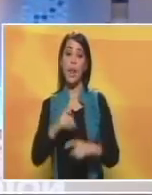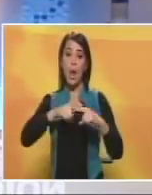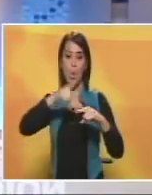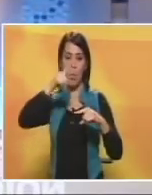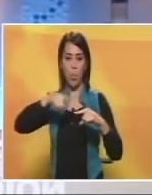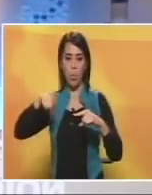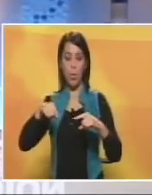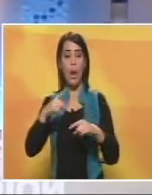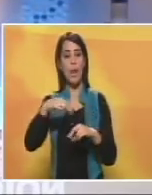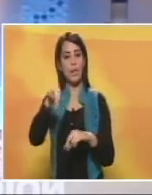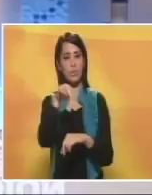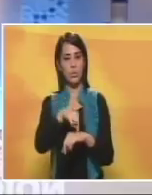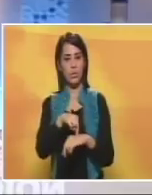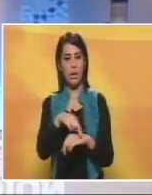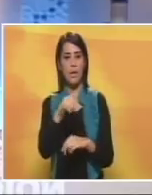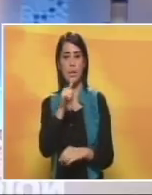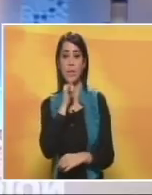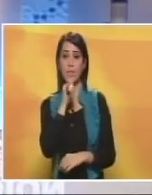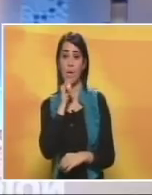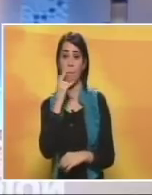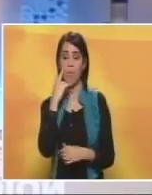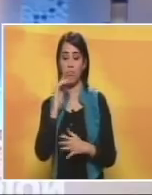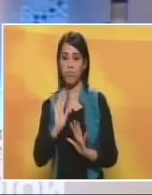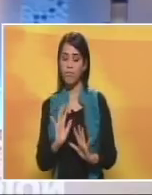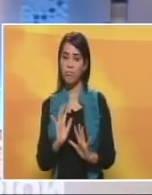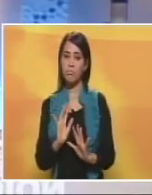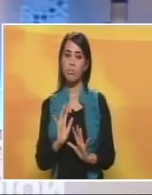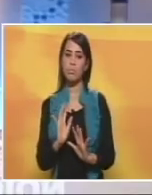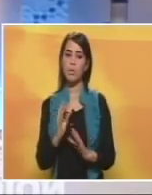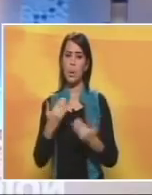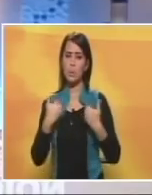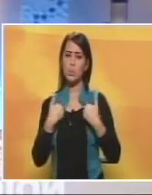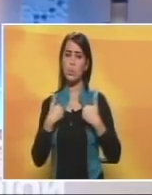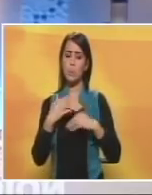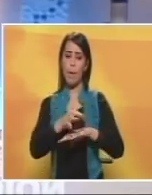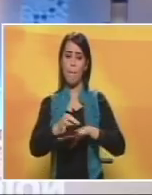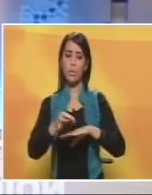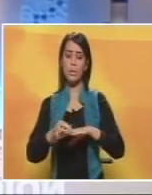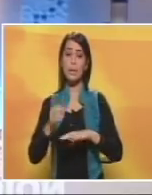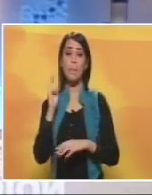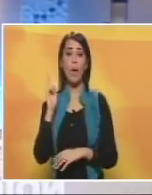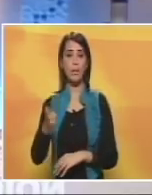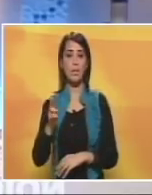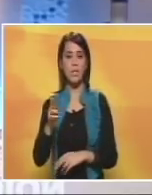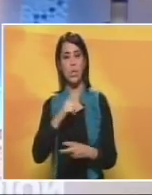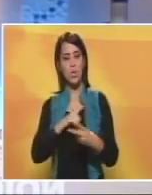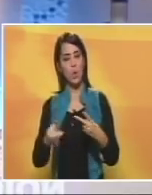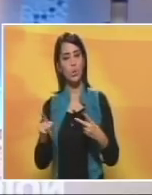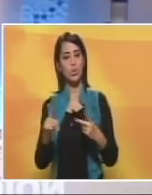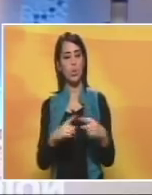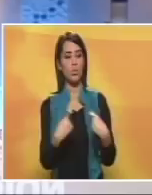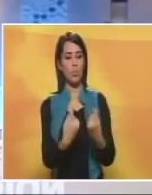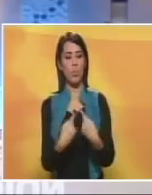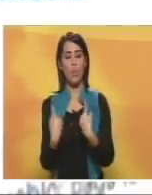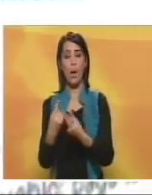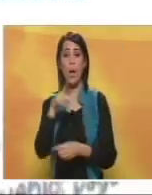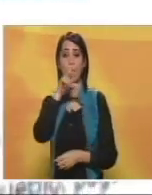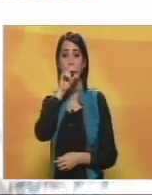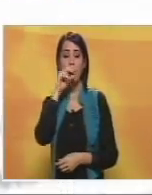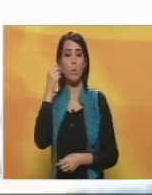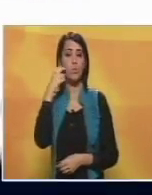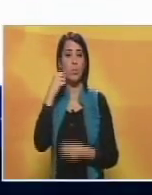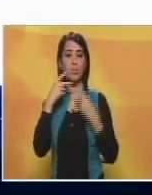Eléctrica Nacional, Corpoelec, informó sobre una avería que afecta al municipio de Latillo y diferentes sectores. A través de su cuenta en